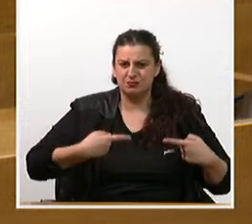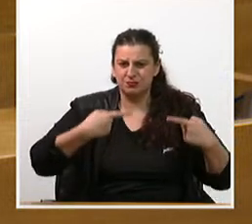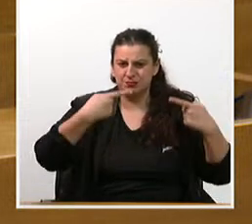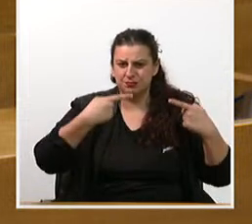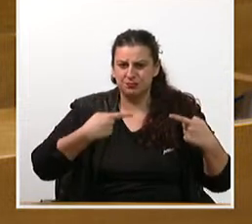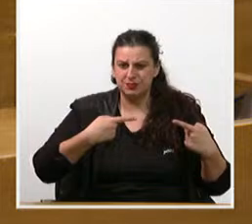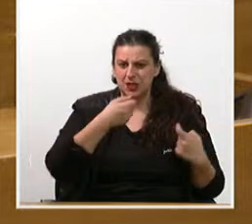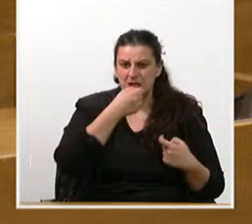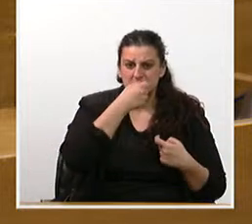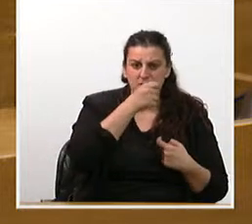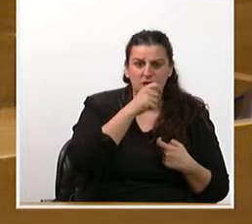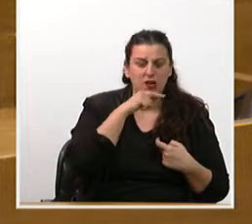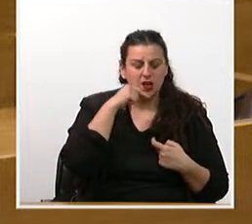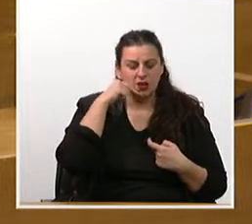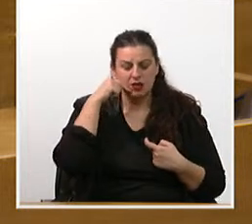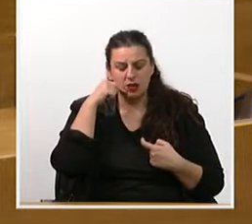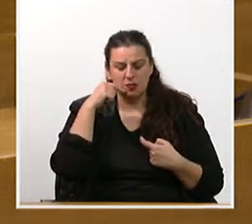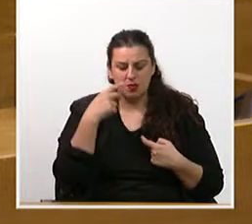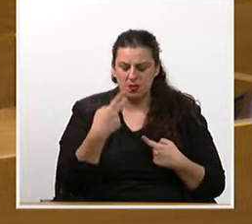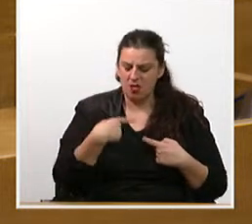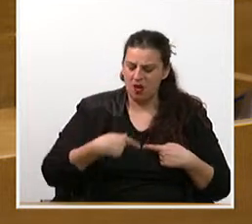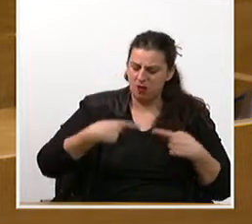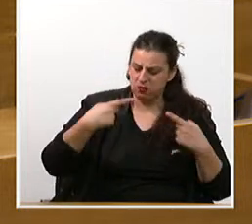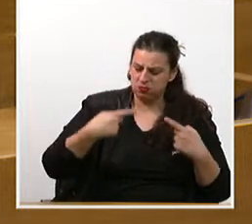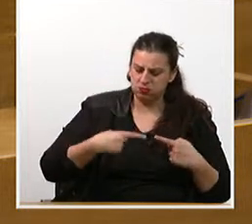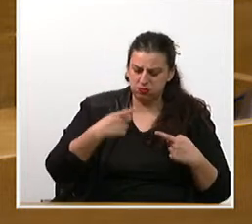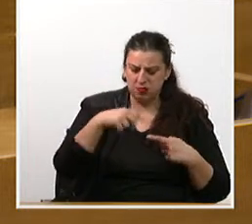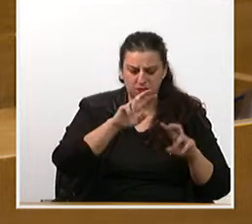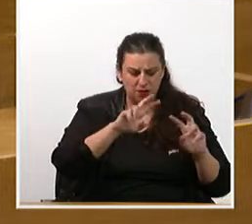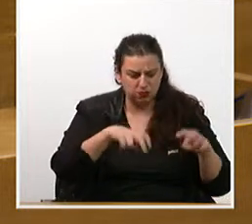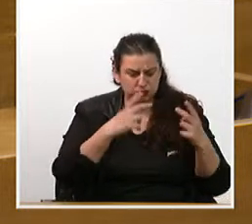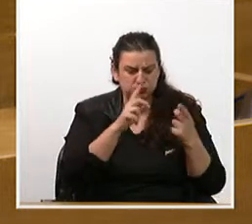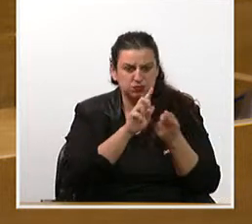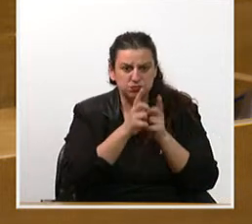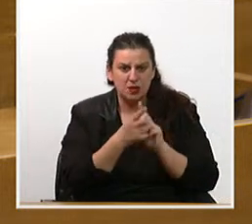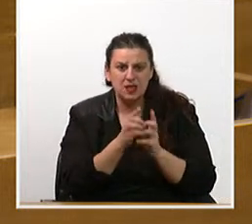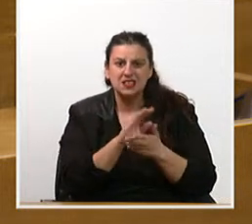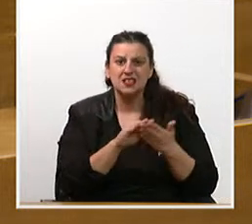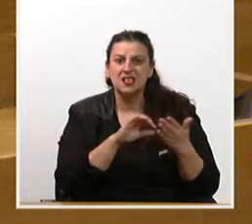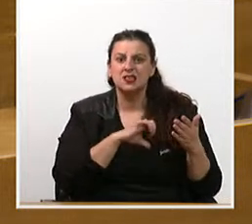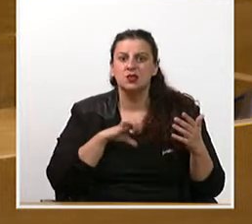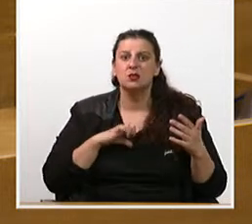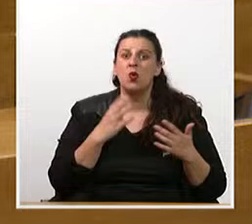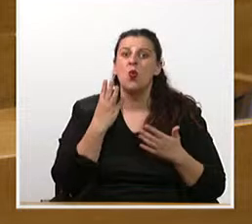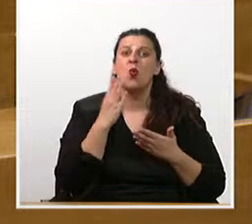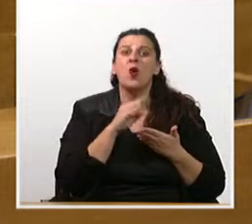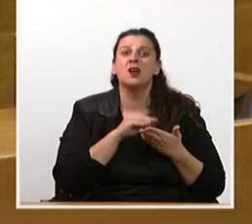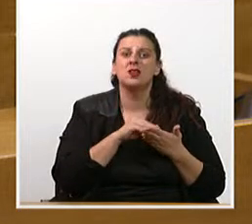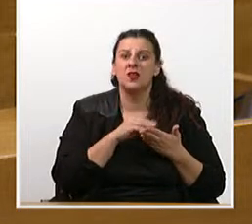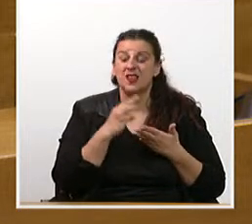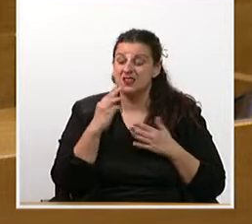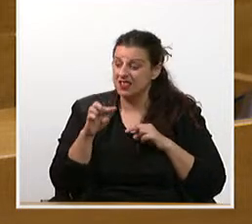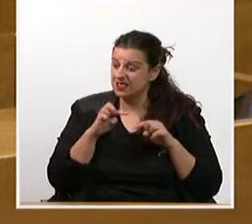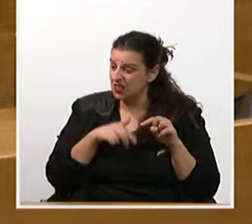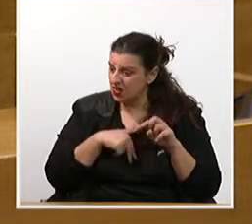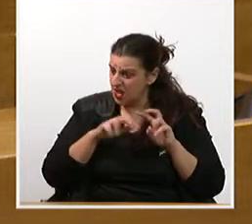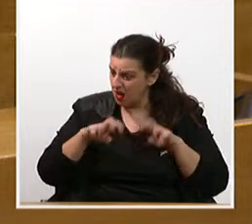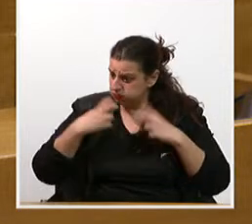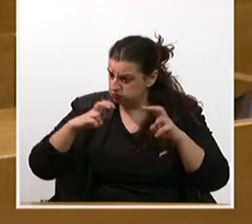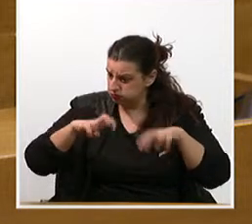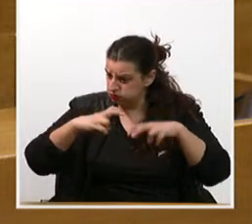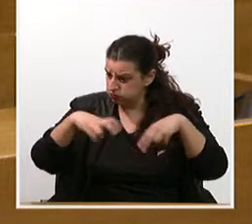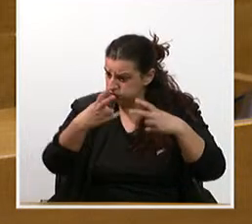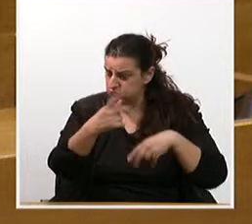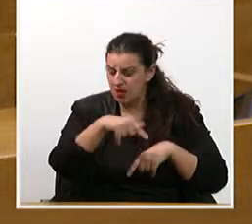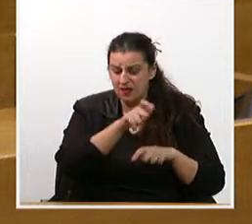pspu y compromis que llevaron a la dimisión y cambio de hasta cuatro secretarias autonómicas y tres direcciones generales de